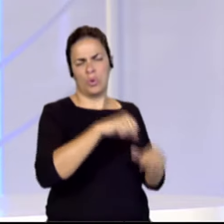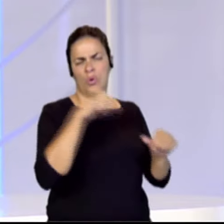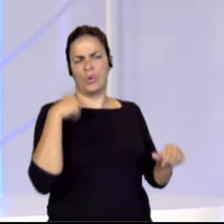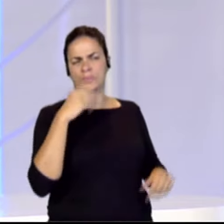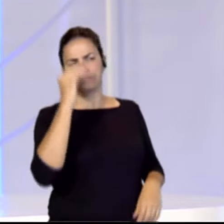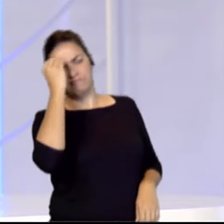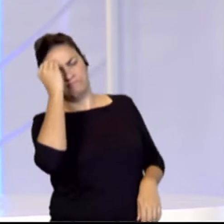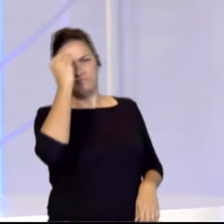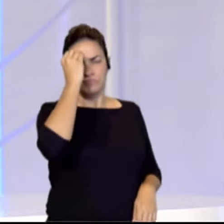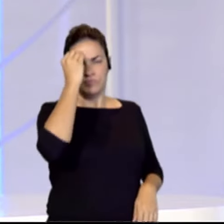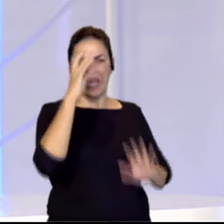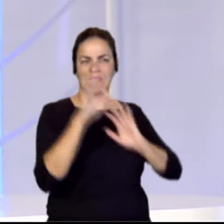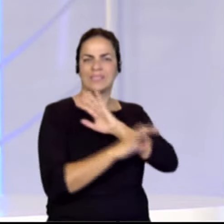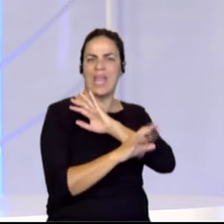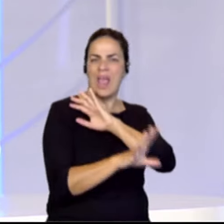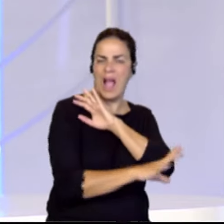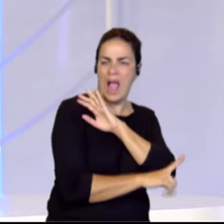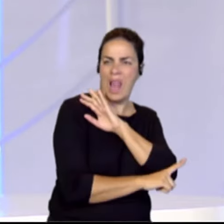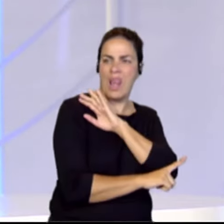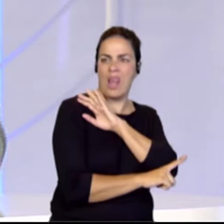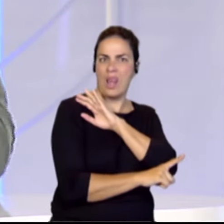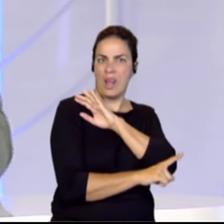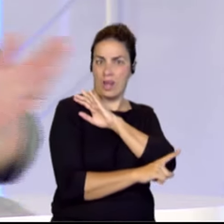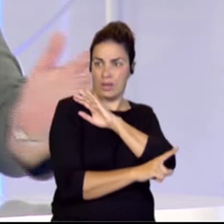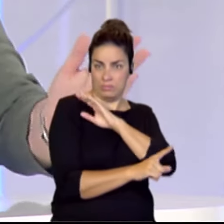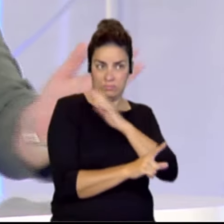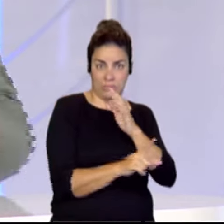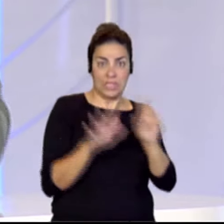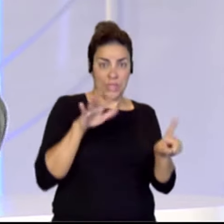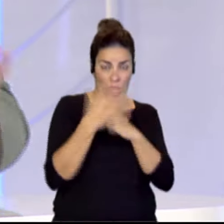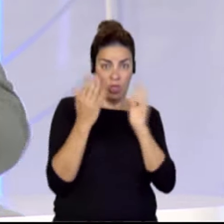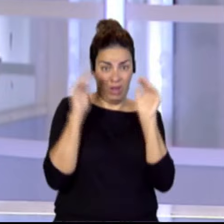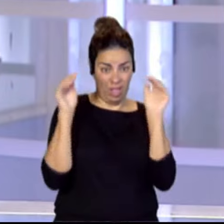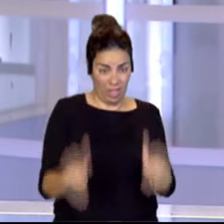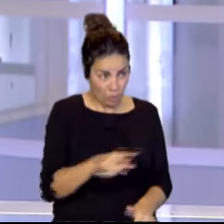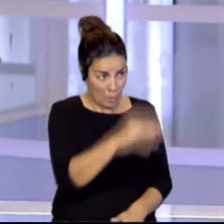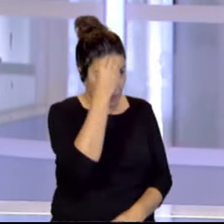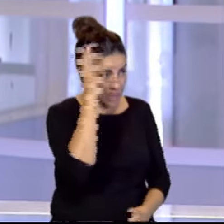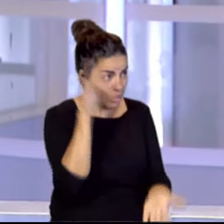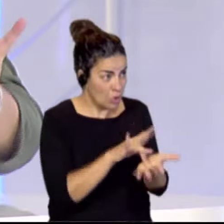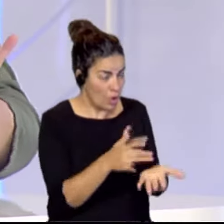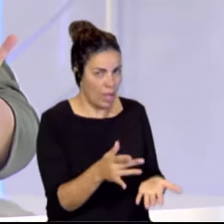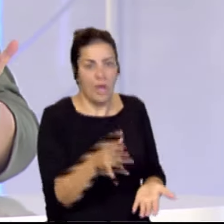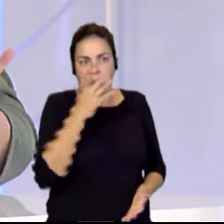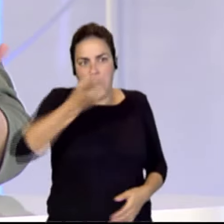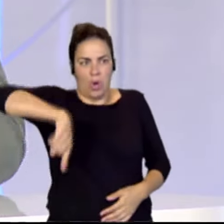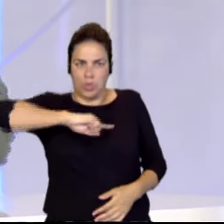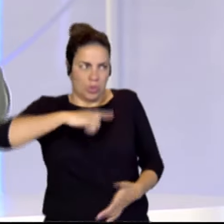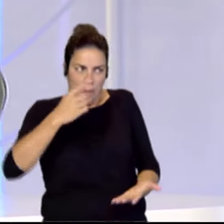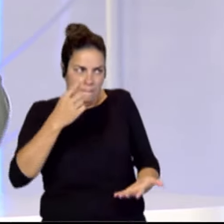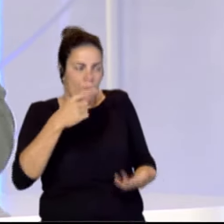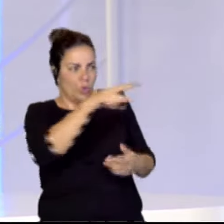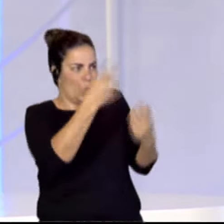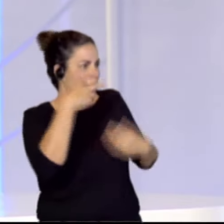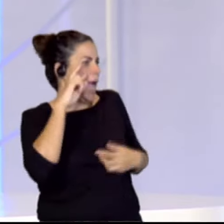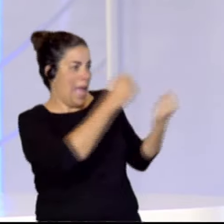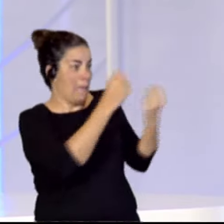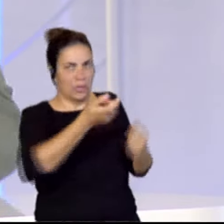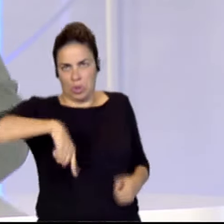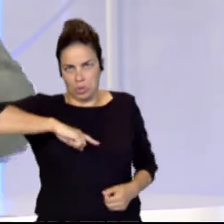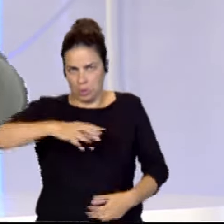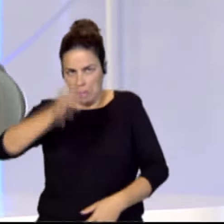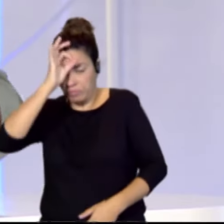senegal entrara en la deriva que ha entrado es que no la verdad que lo que no entendíamos tanto como tú no sé tú lo que pensarás Vamos nos